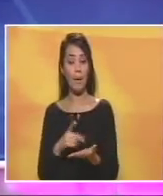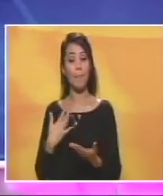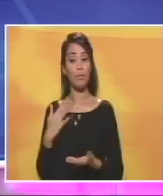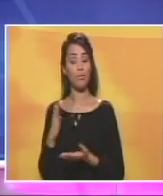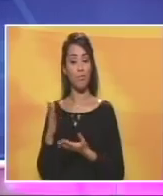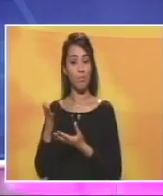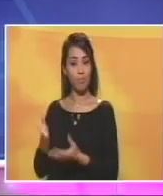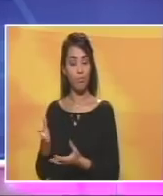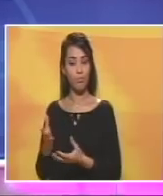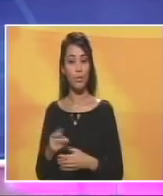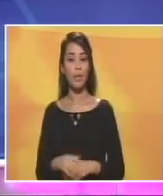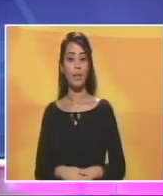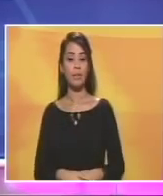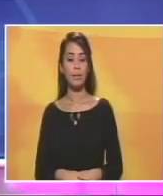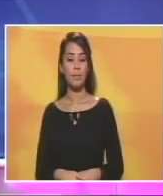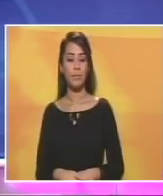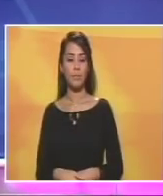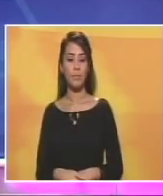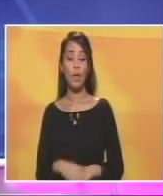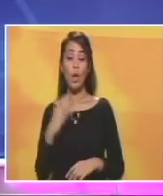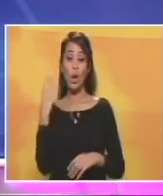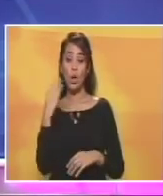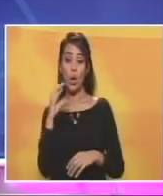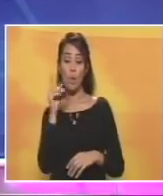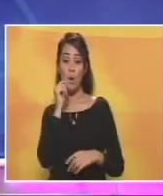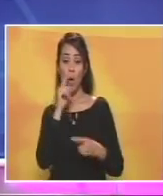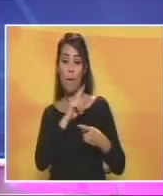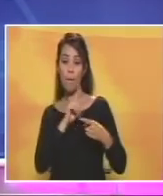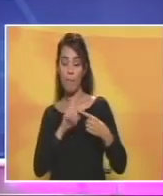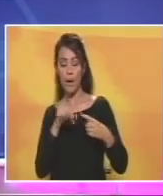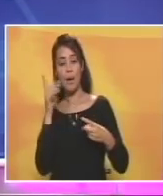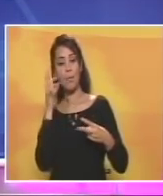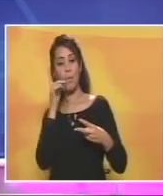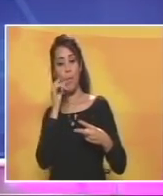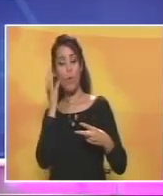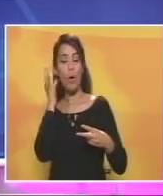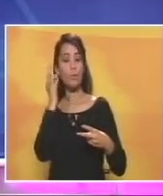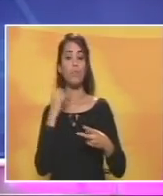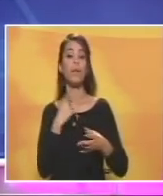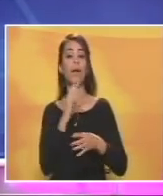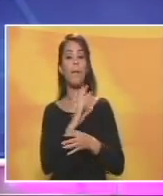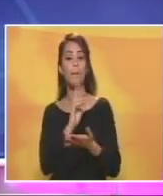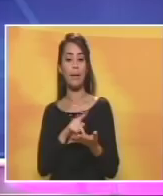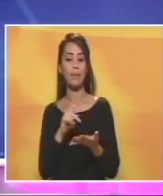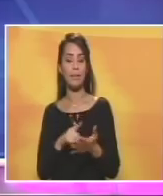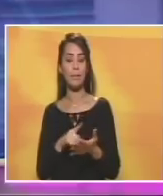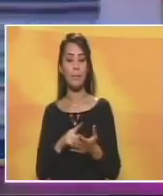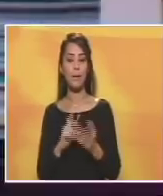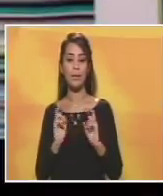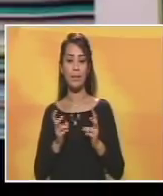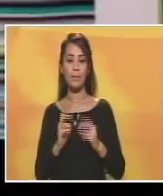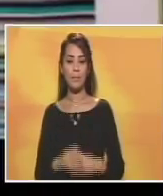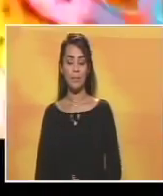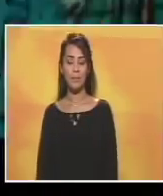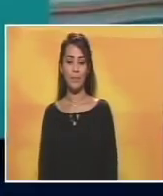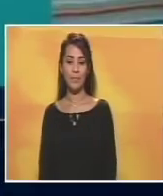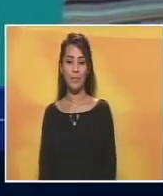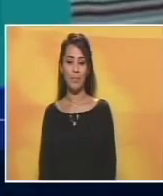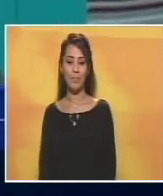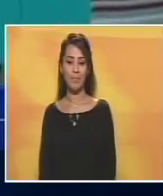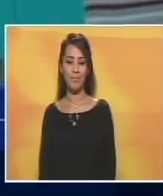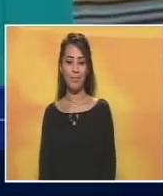latina que ya fue revelada. Los colombianos Shakira y J Balvin son los grandes favoritos con 12 nominaciones, destronando a Despacito.